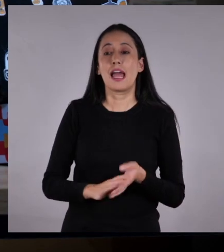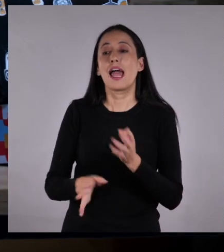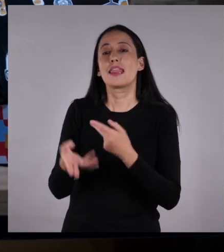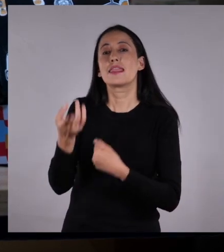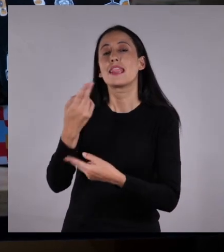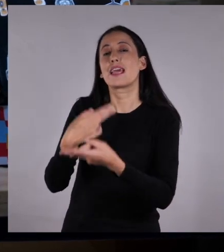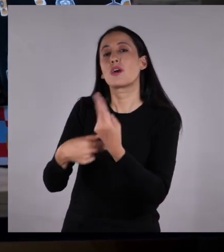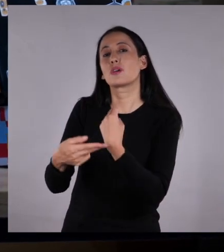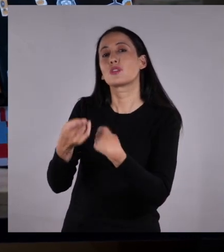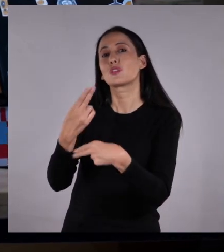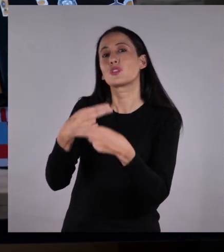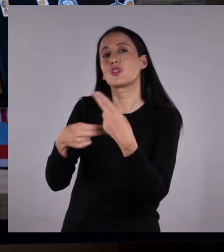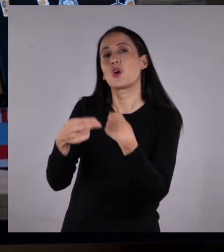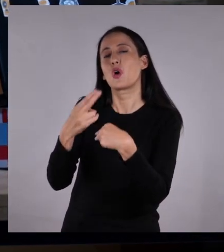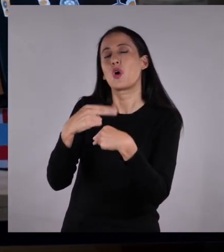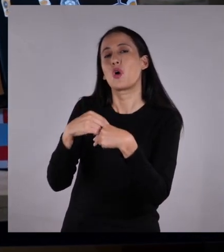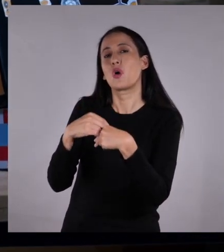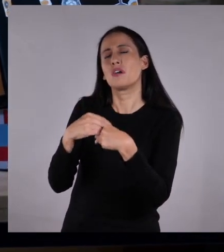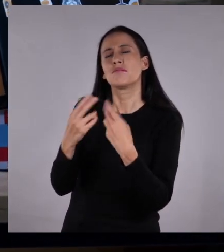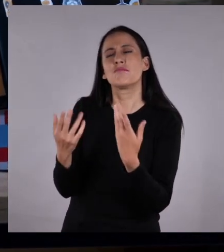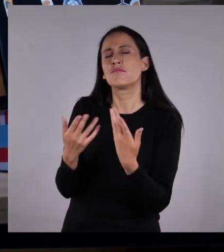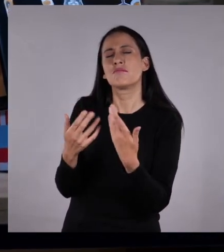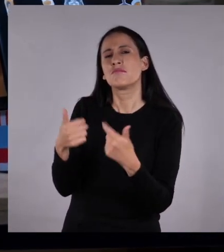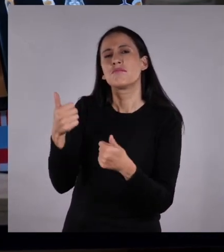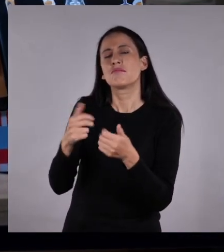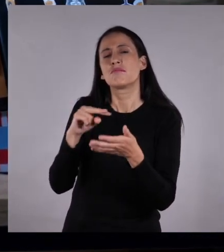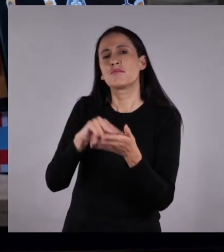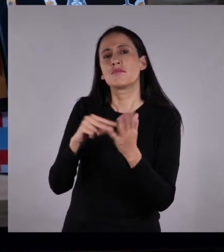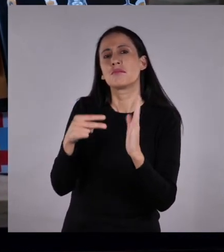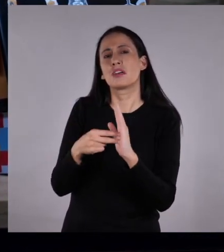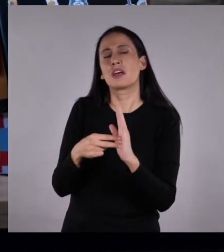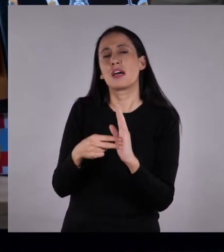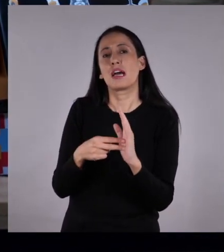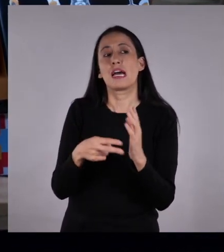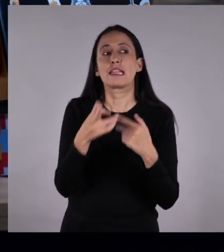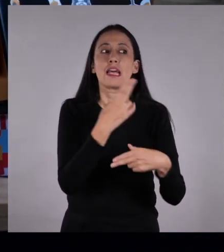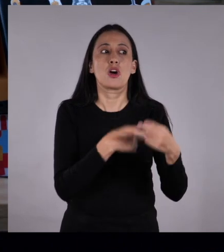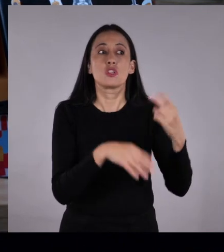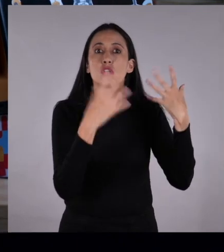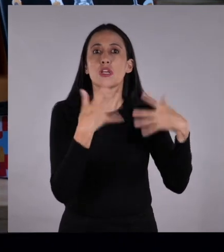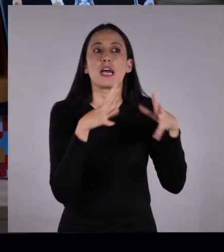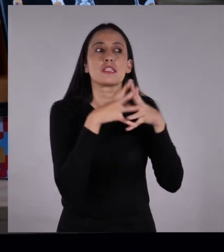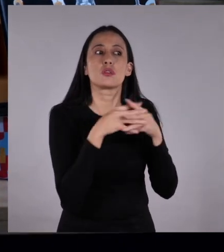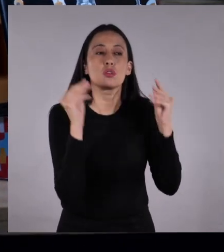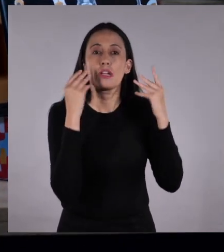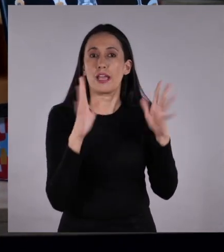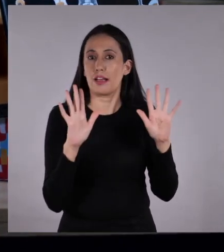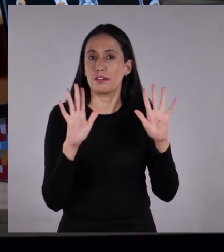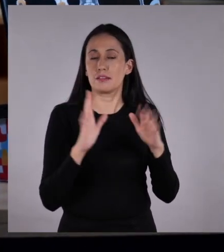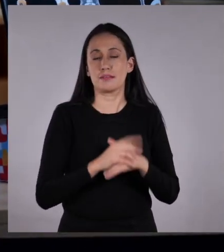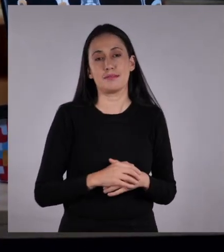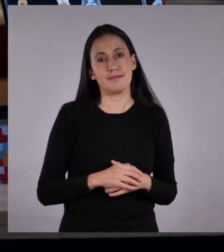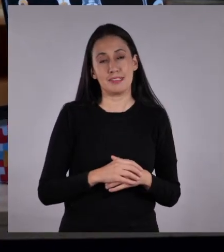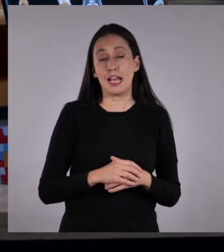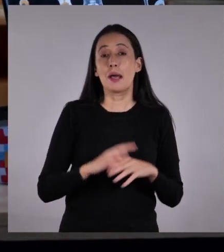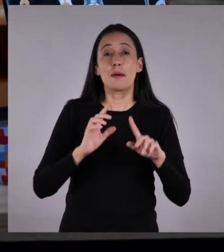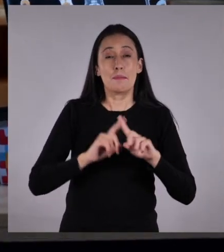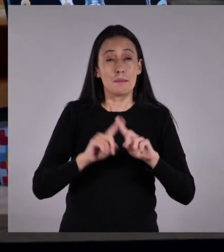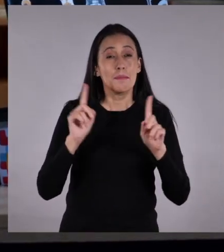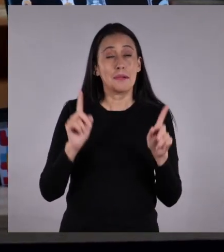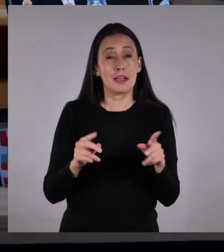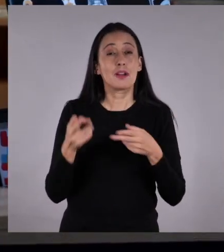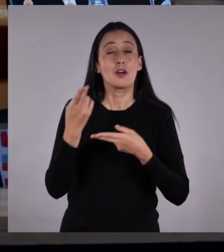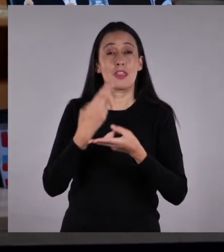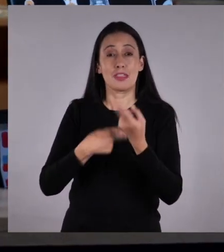formas, no es que con eso mi ira desapareció ni nada por el estilo. Pero entendí además que cada